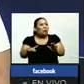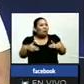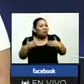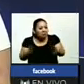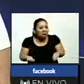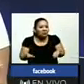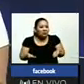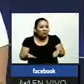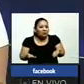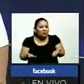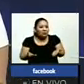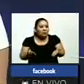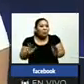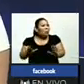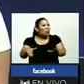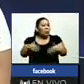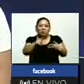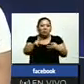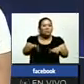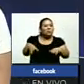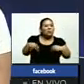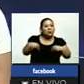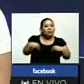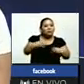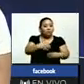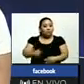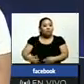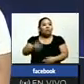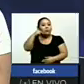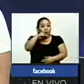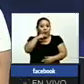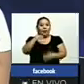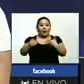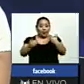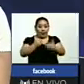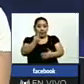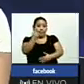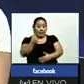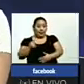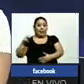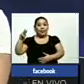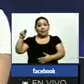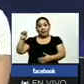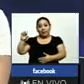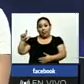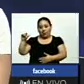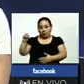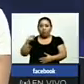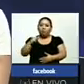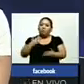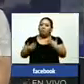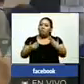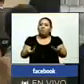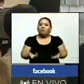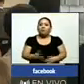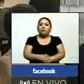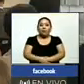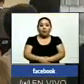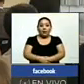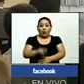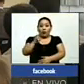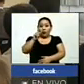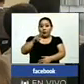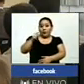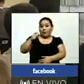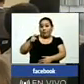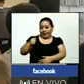y el porqué de los vetos? Nelson Quinteros nos amplía más en la siguiente nota. A menos de dos